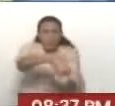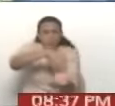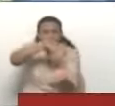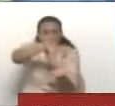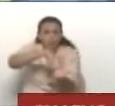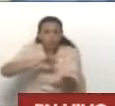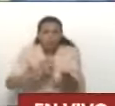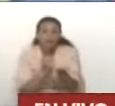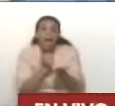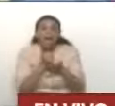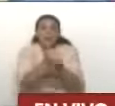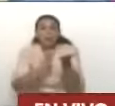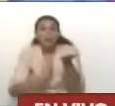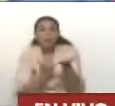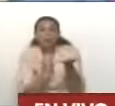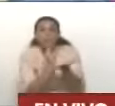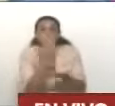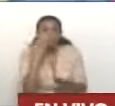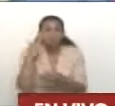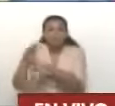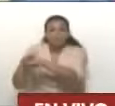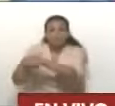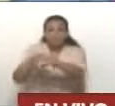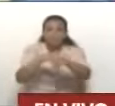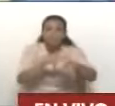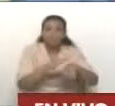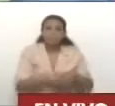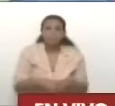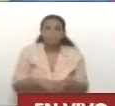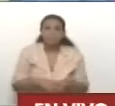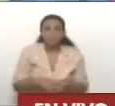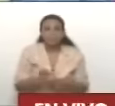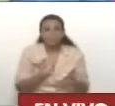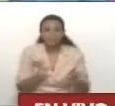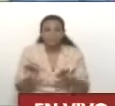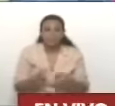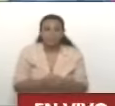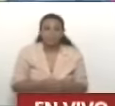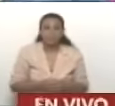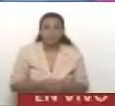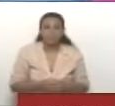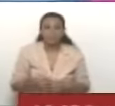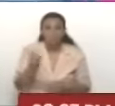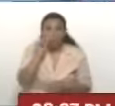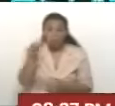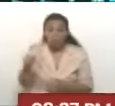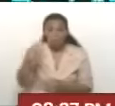Y Jorge Más Guerrero Vallenilla. Primo hermano de Winston Vallenilla.